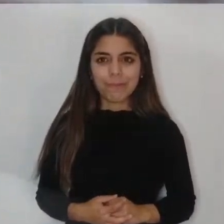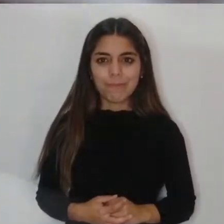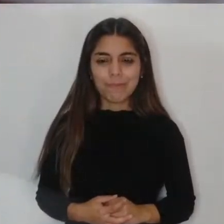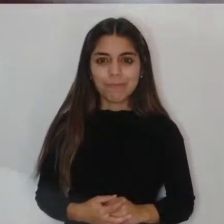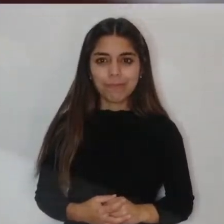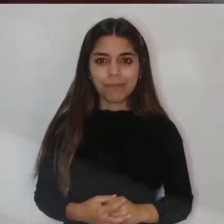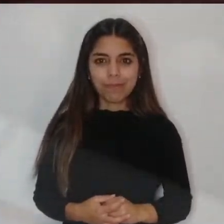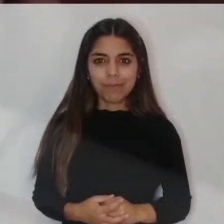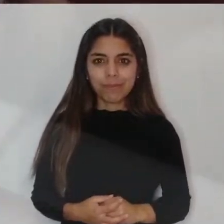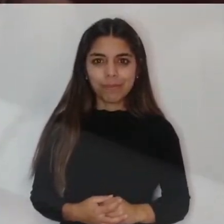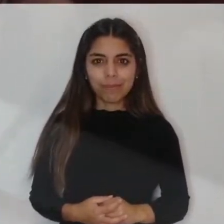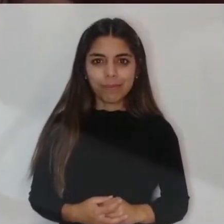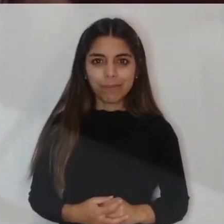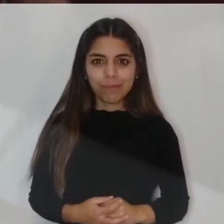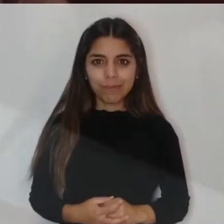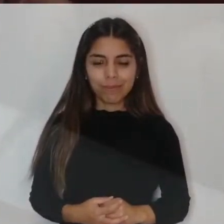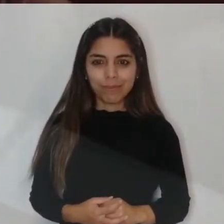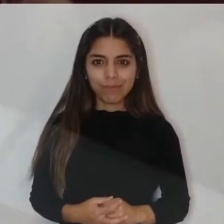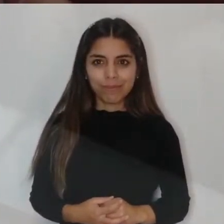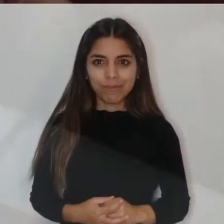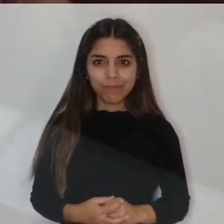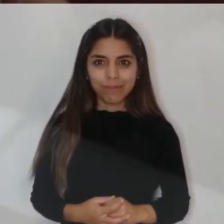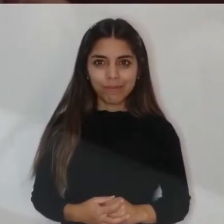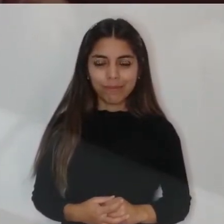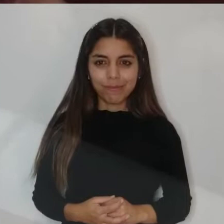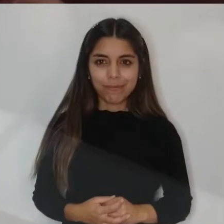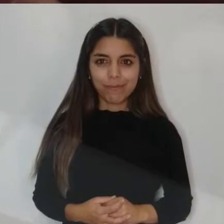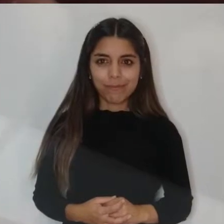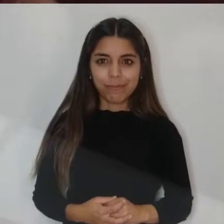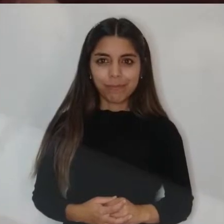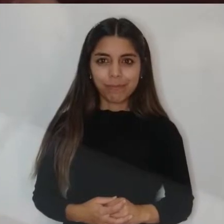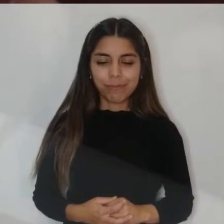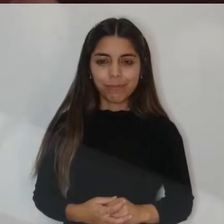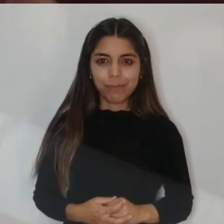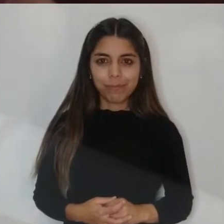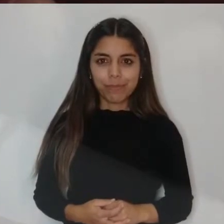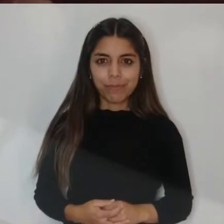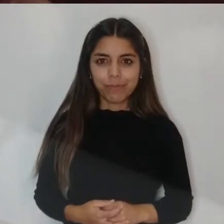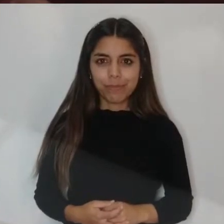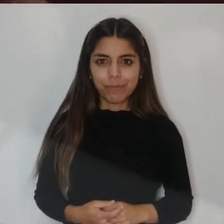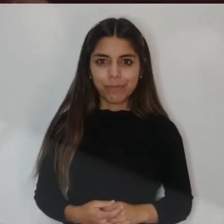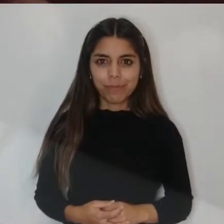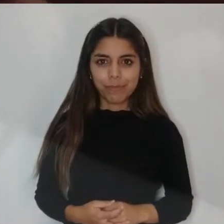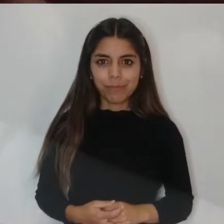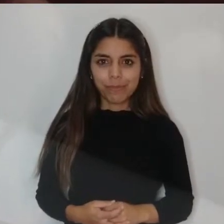Lo toma de a dos y como lo de arriba y de abajo.